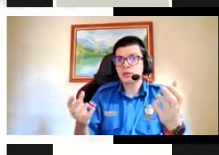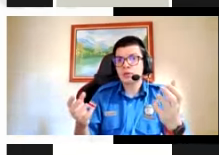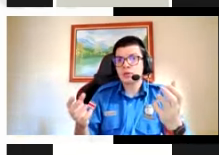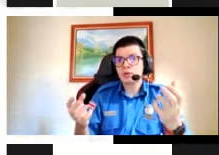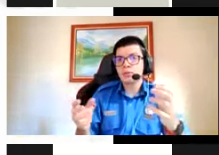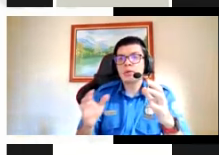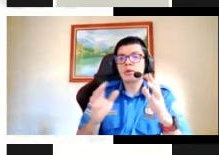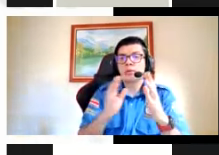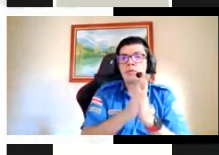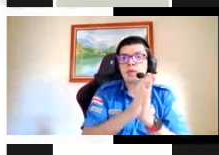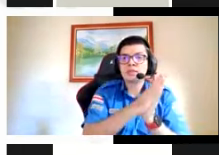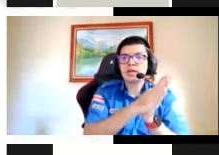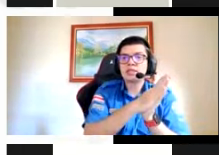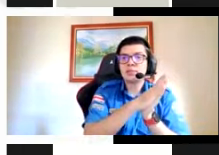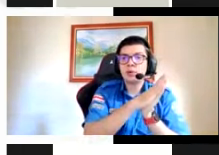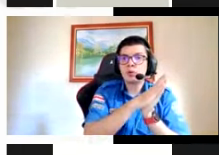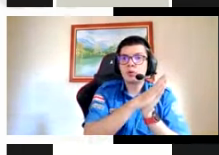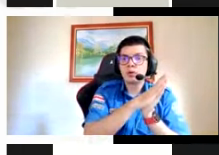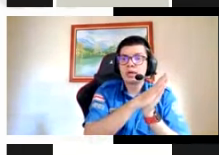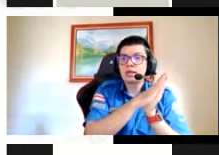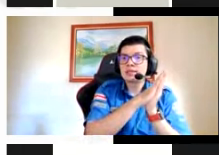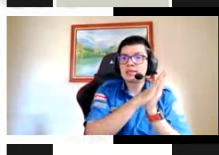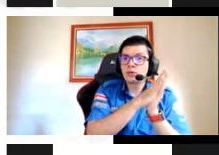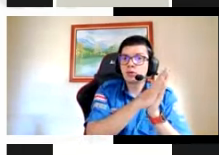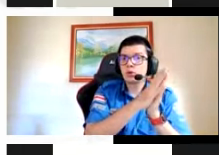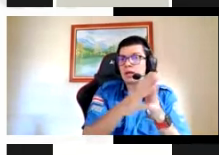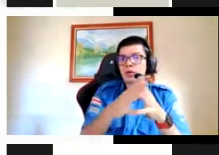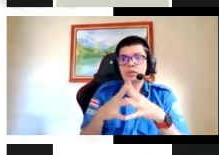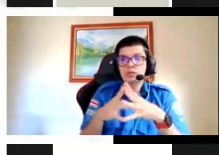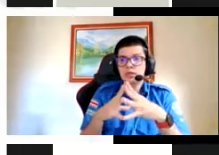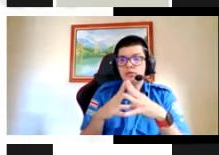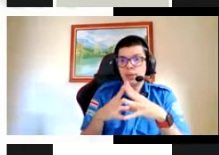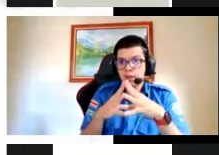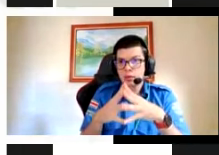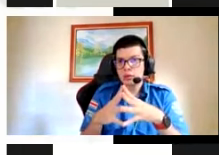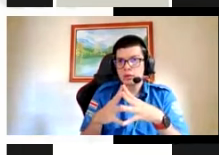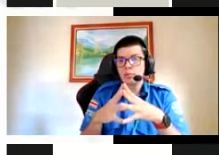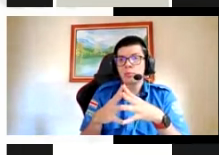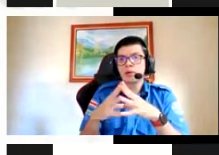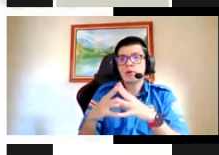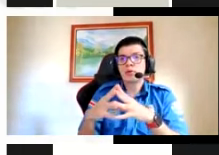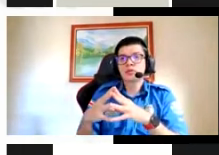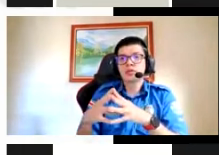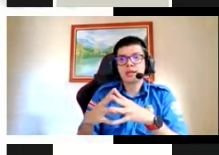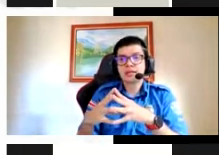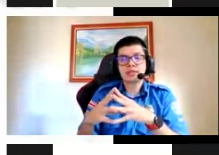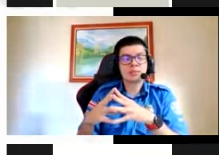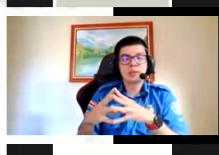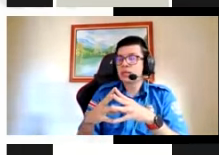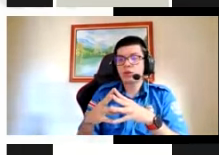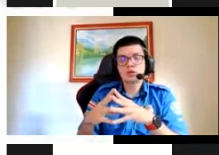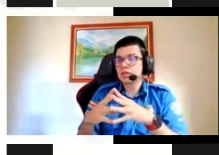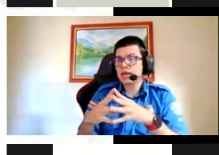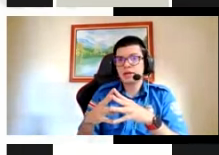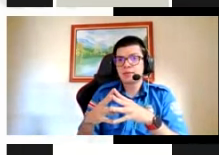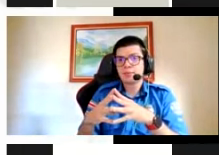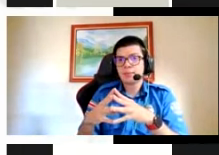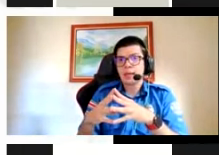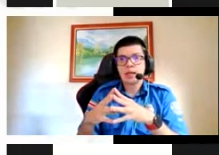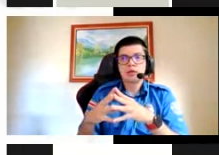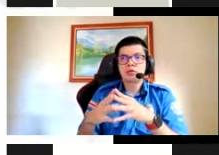líquido, primero el volumen que sale es poco y segundo la condición de enfriamiento por evacuación de gas del recipiente no se